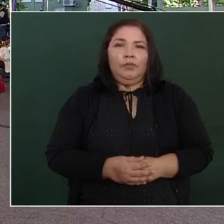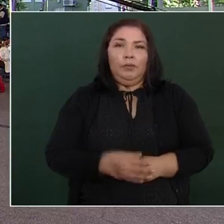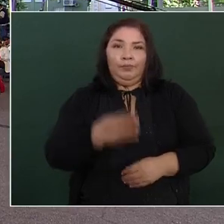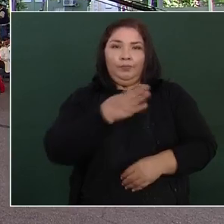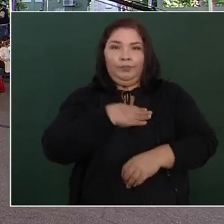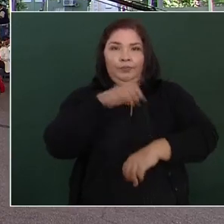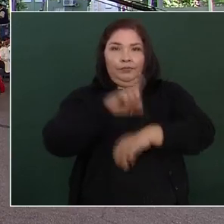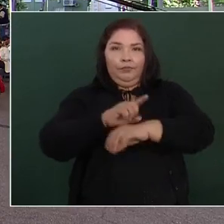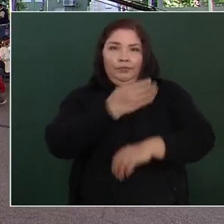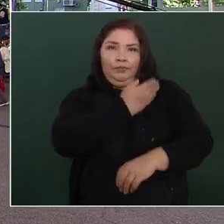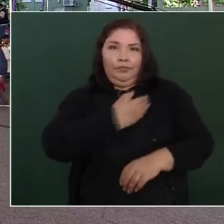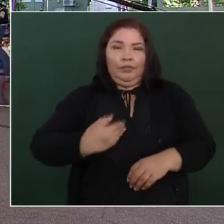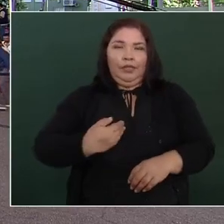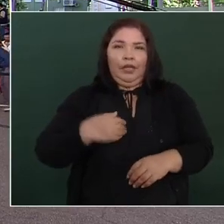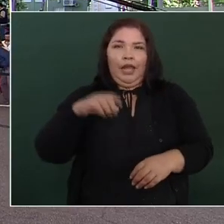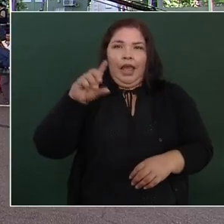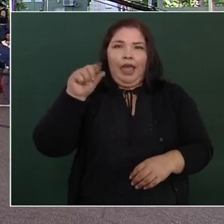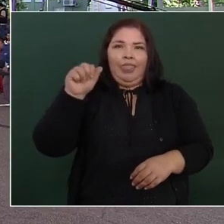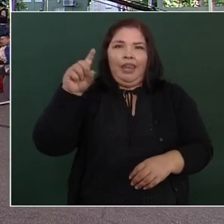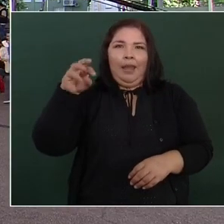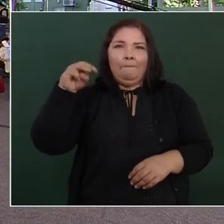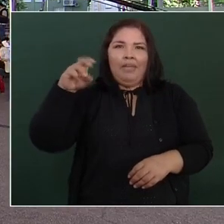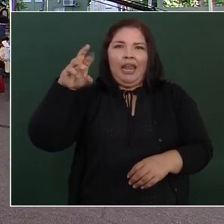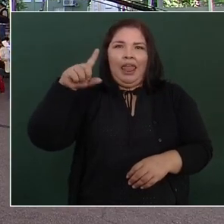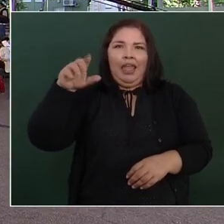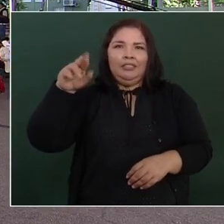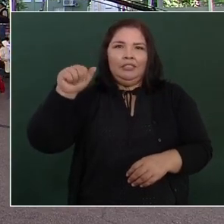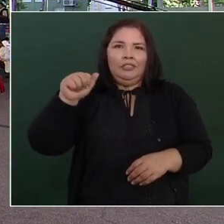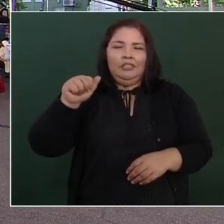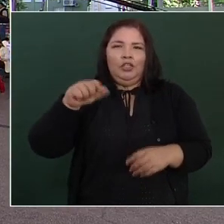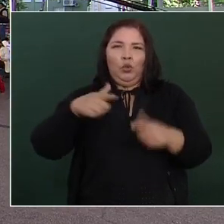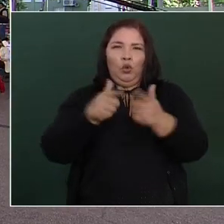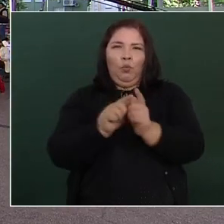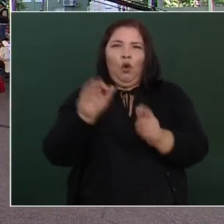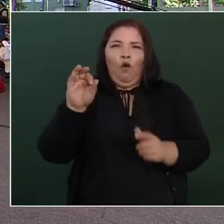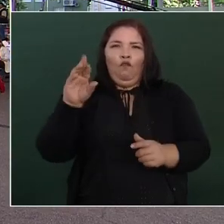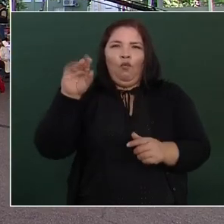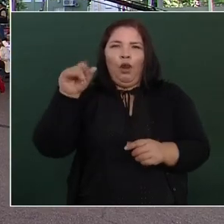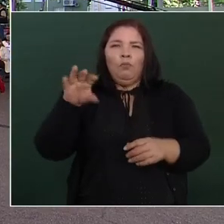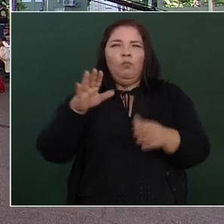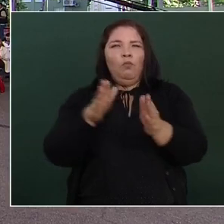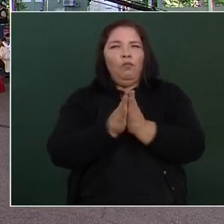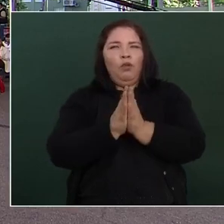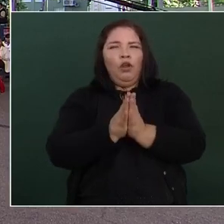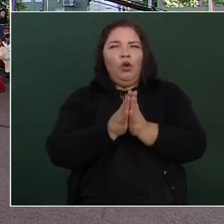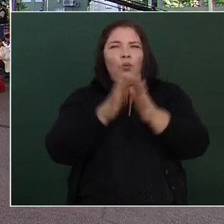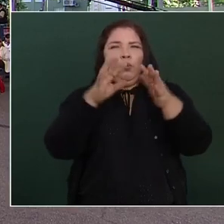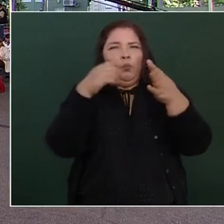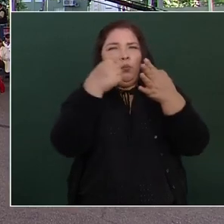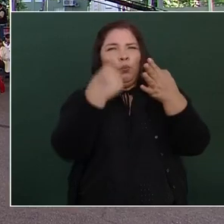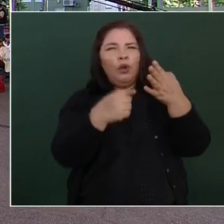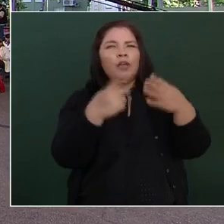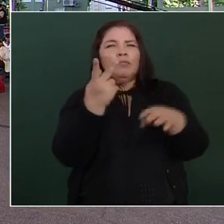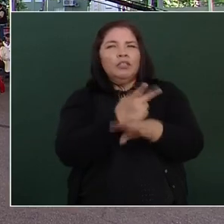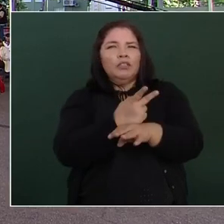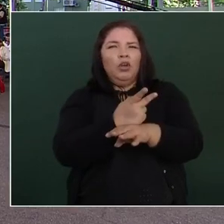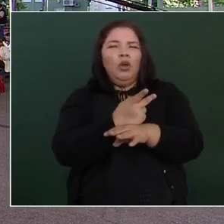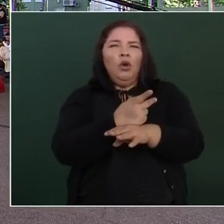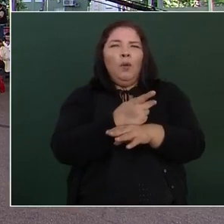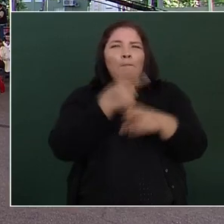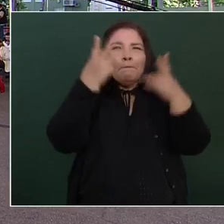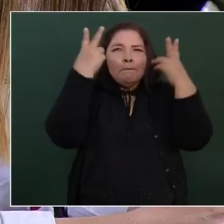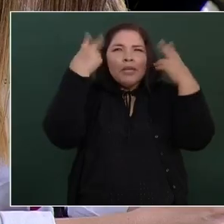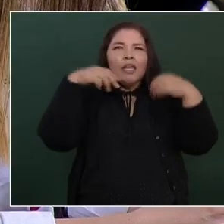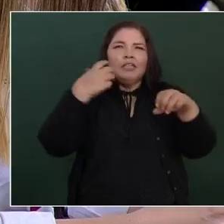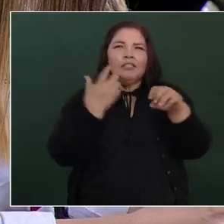Buenos días, presidente. Andrea Meraz, de Grupo Fórmula. Preguntarle si nos pudiera dar más detalles de esta gira que llevará a cabo en Estados Unidos, si el